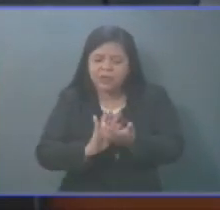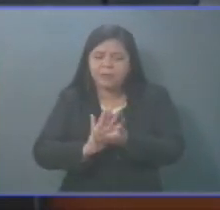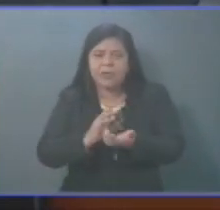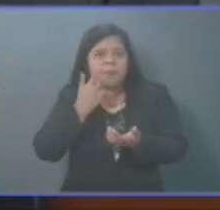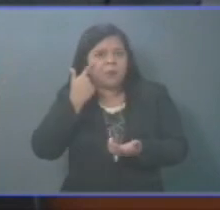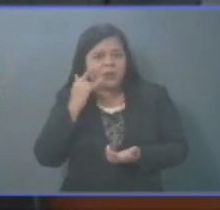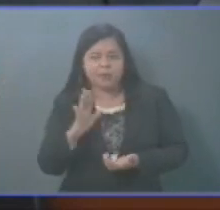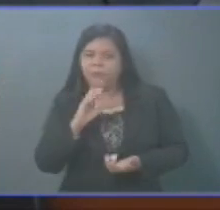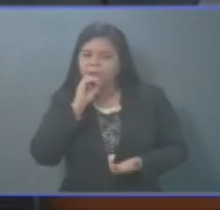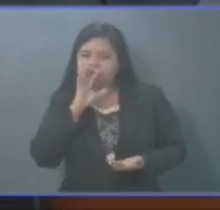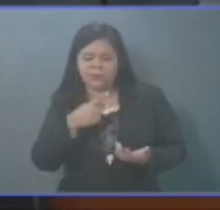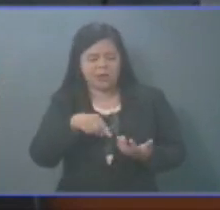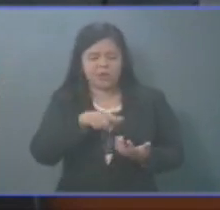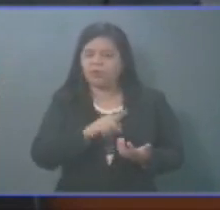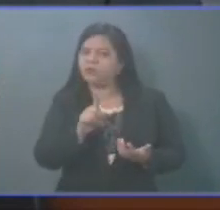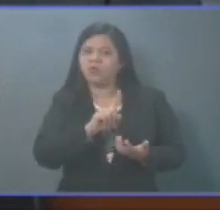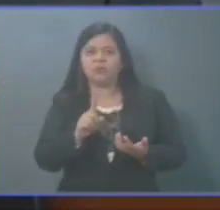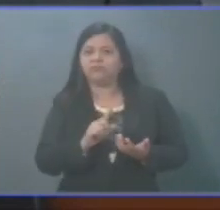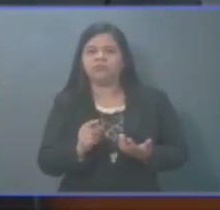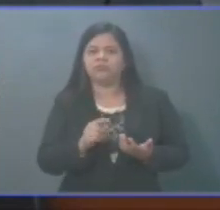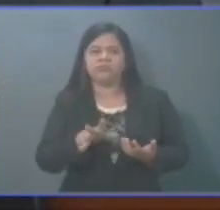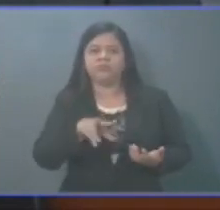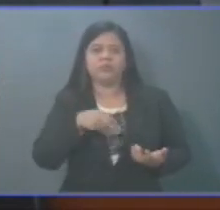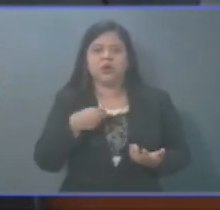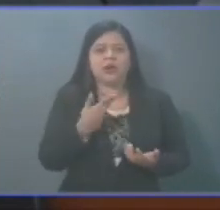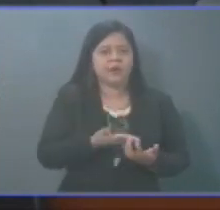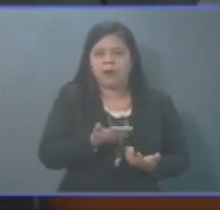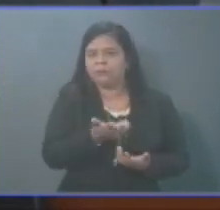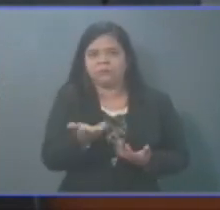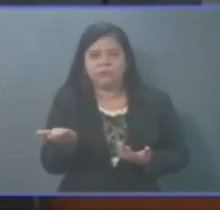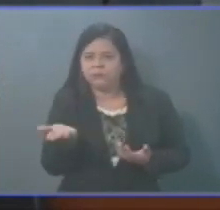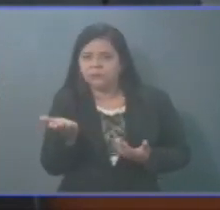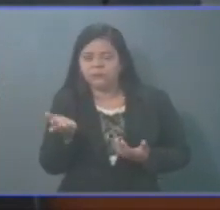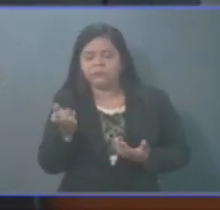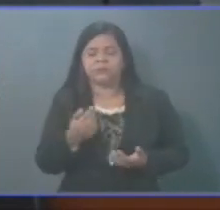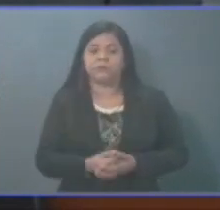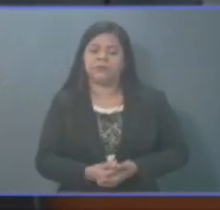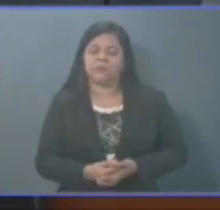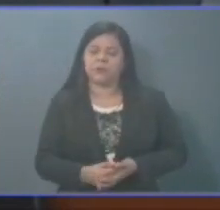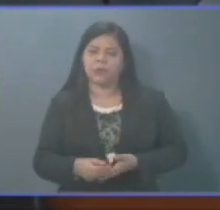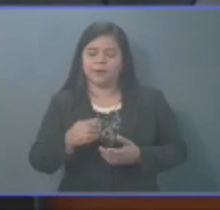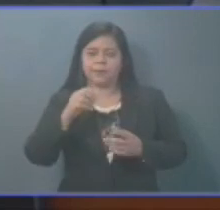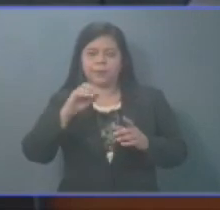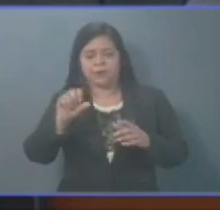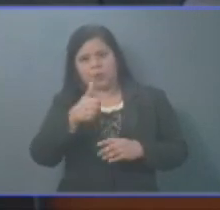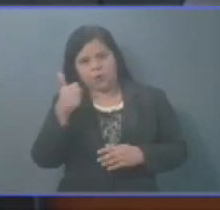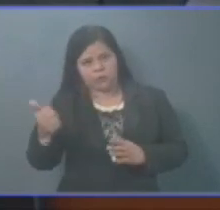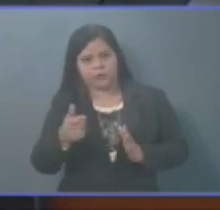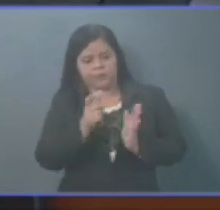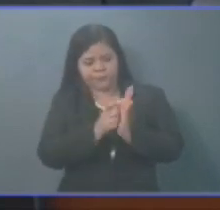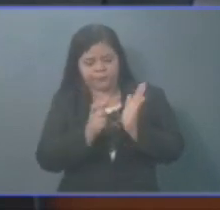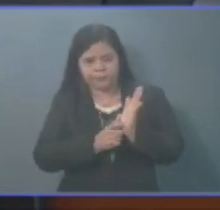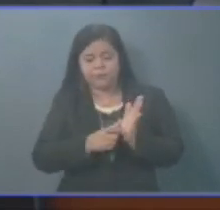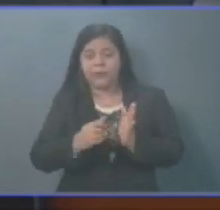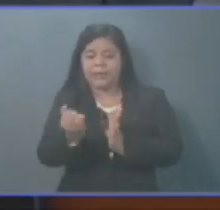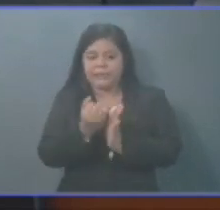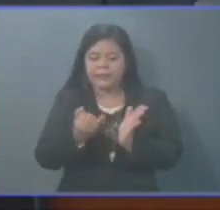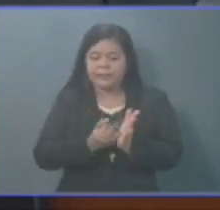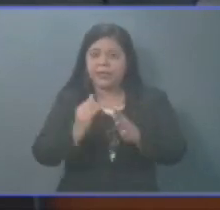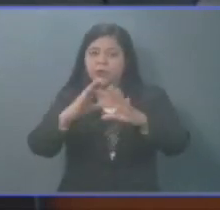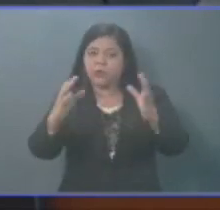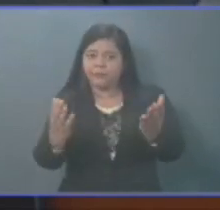la denegación de ajustes razonables. E. Diseño universal. El diseño de